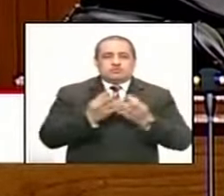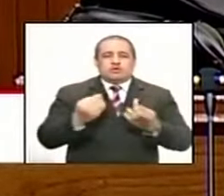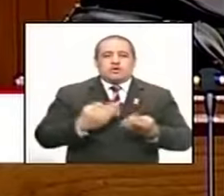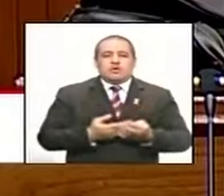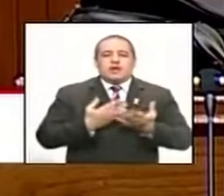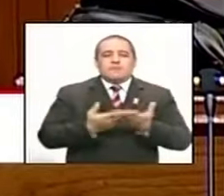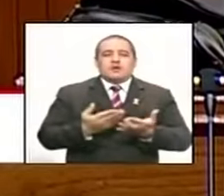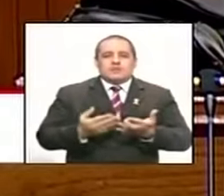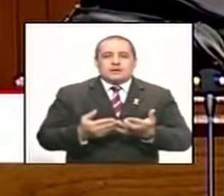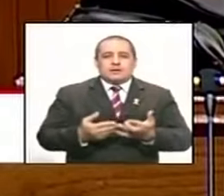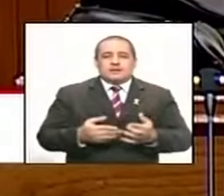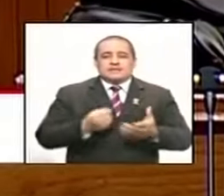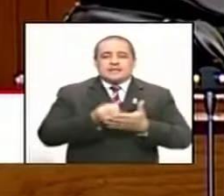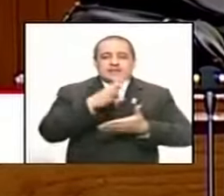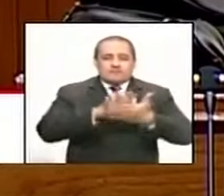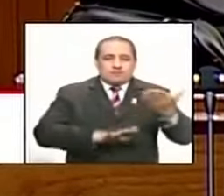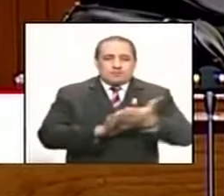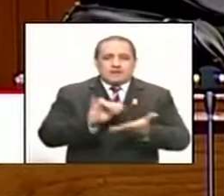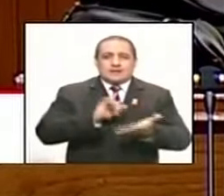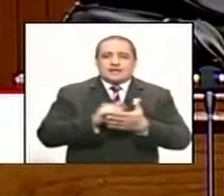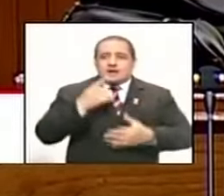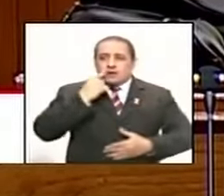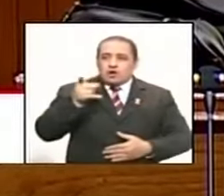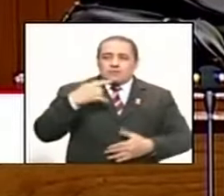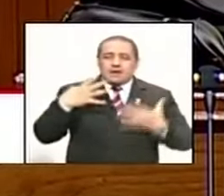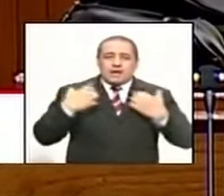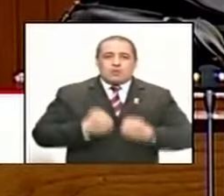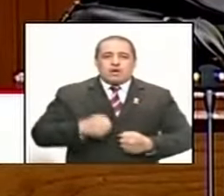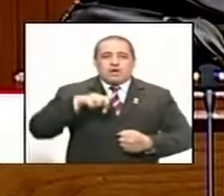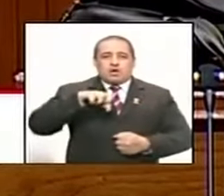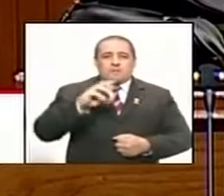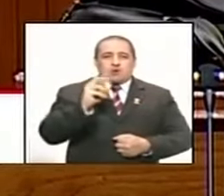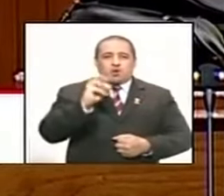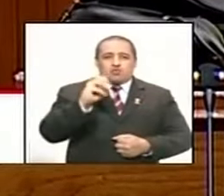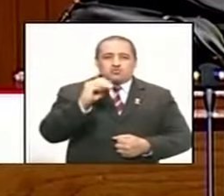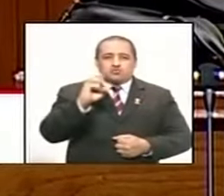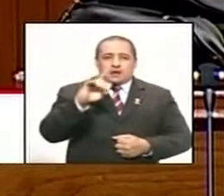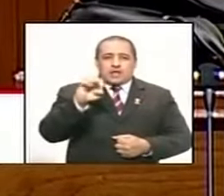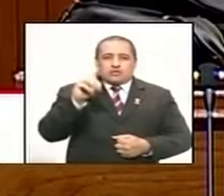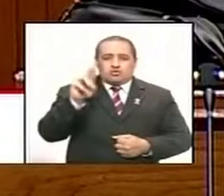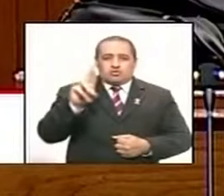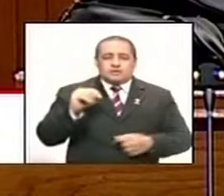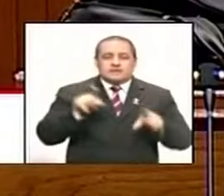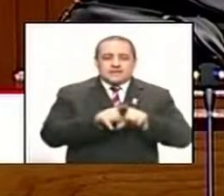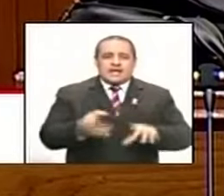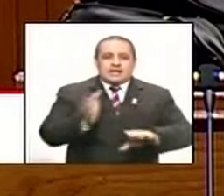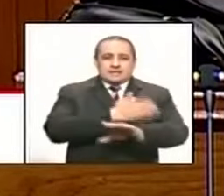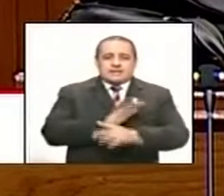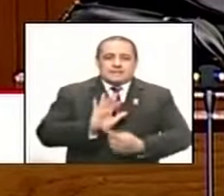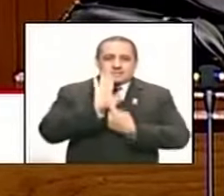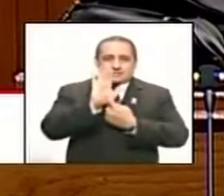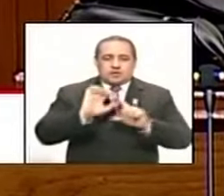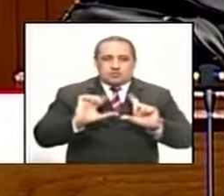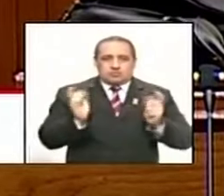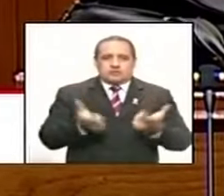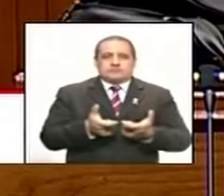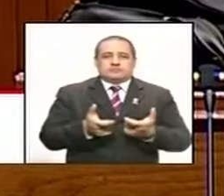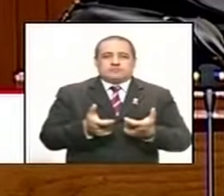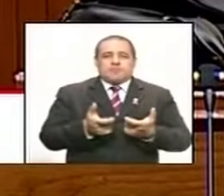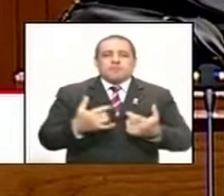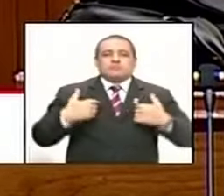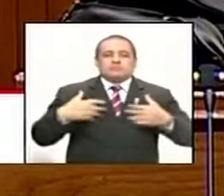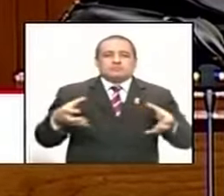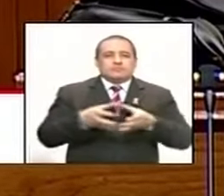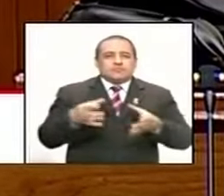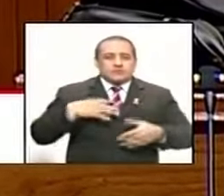base del informe que también el procurador había oralmente presentado a la Junta. Lo que nosotros